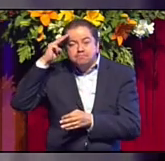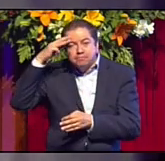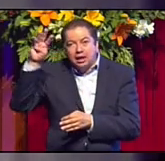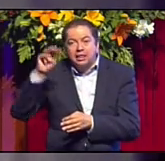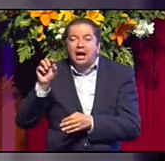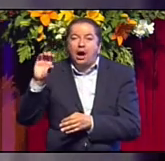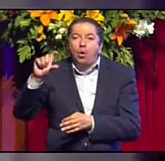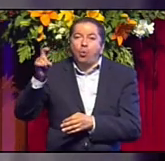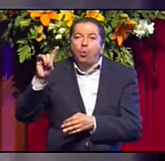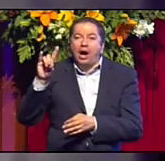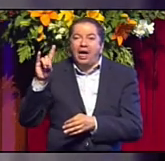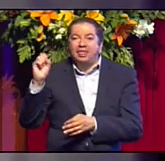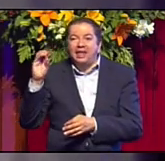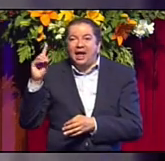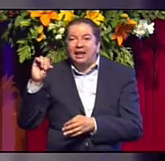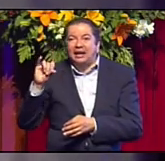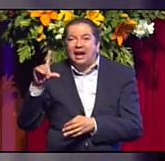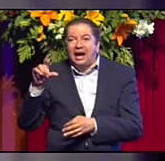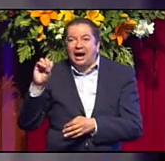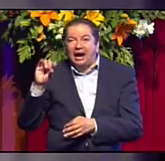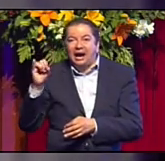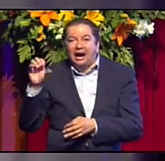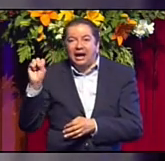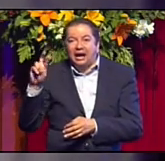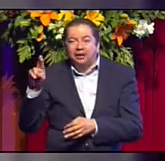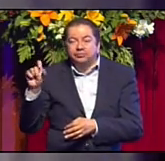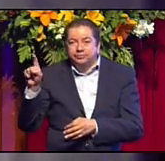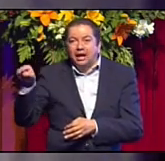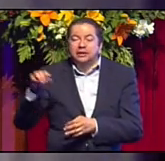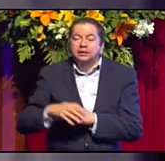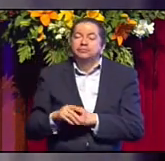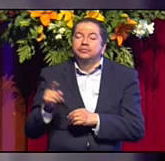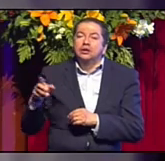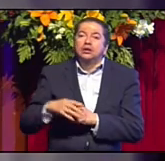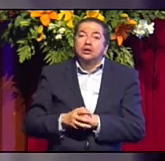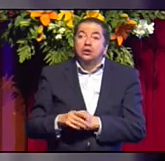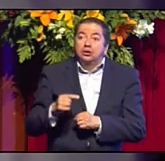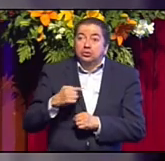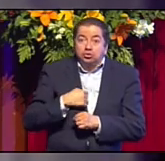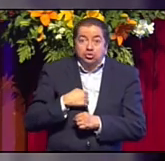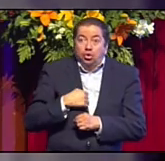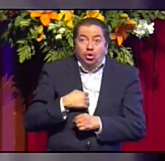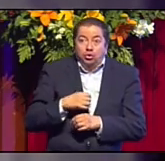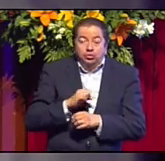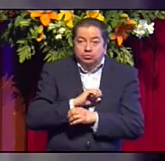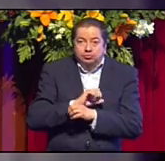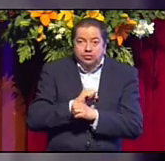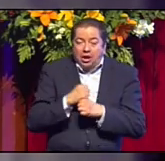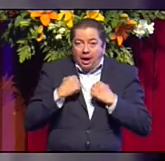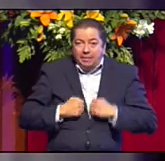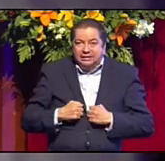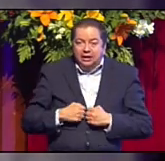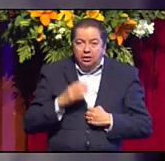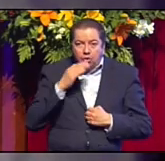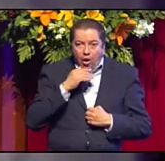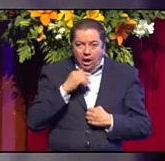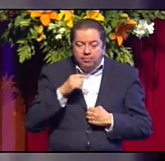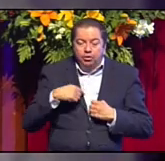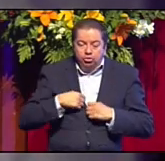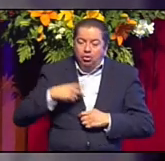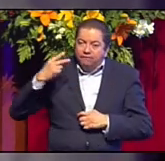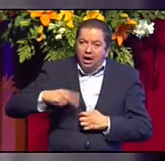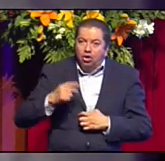personas que van a estar para organizar ese evento en Guadalajara. Insisto, creo no tener las capacidades, pero la verdad es que